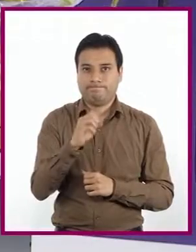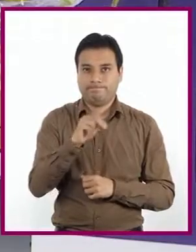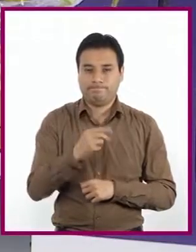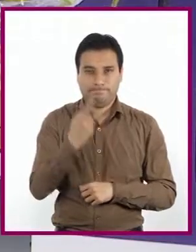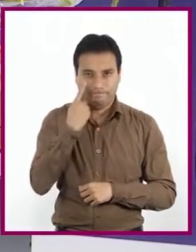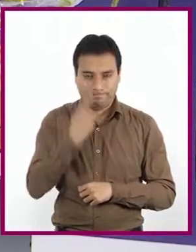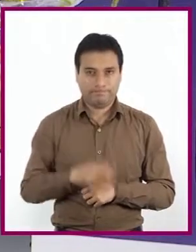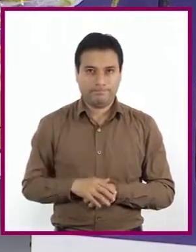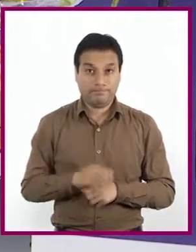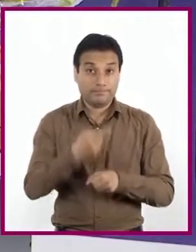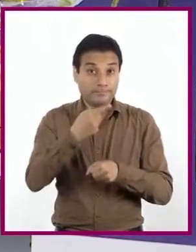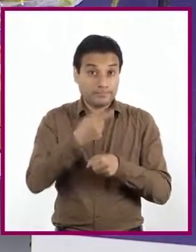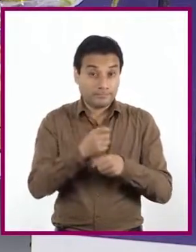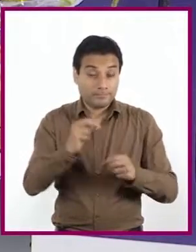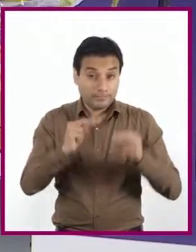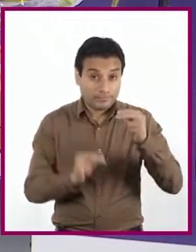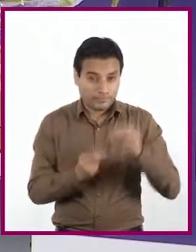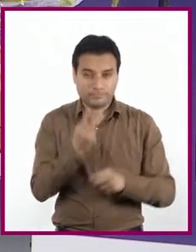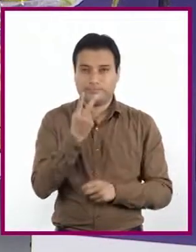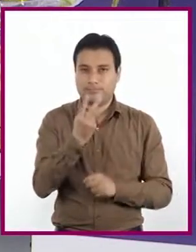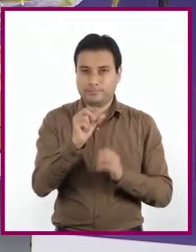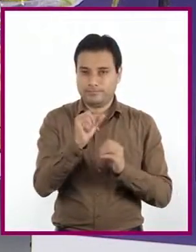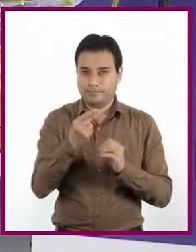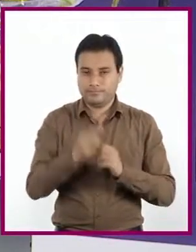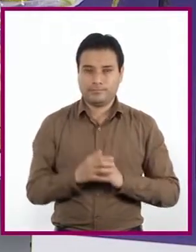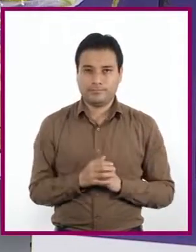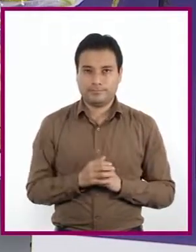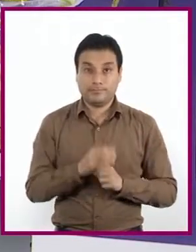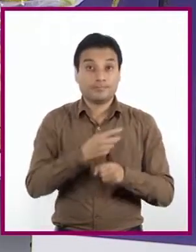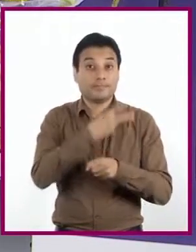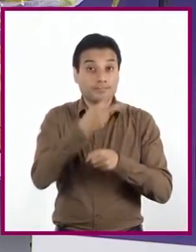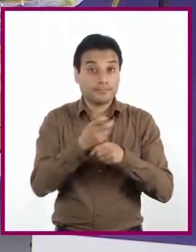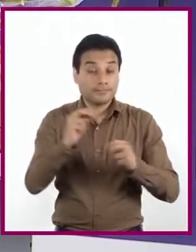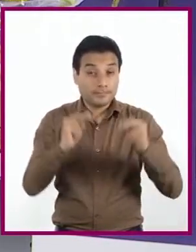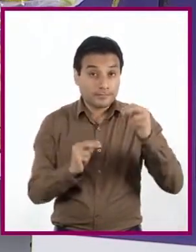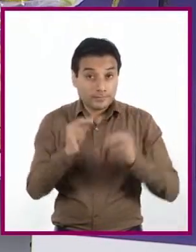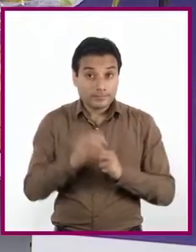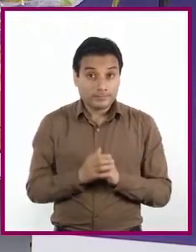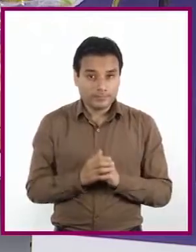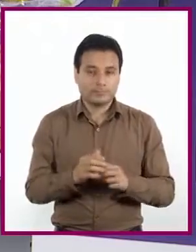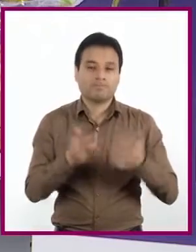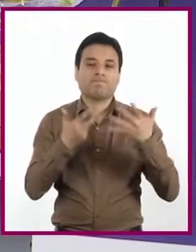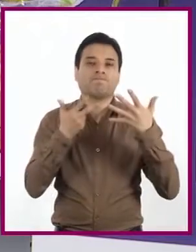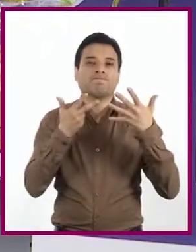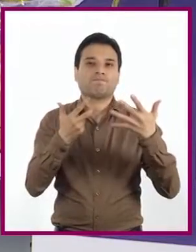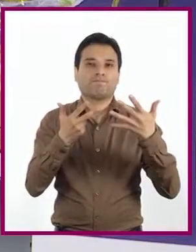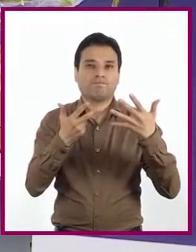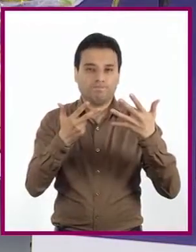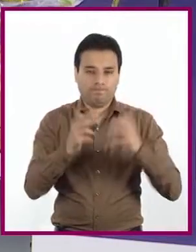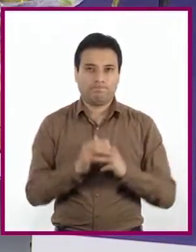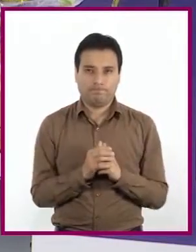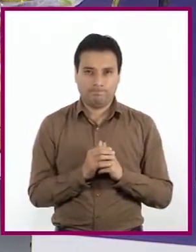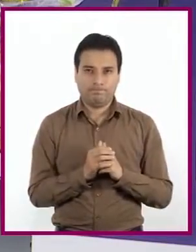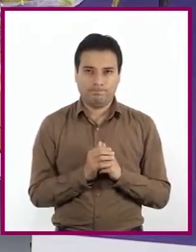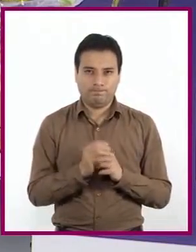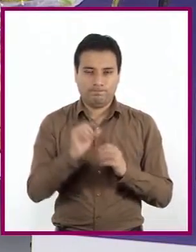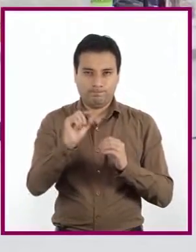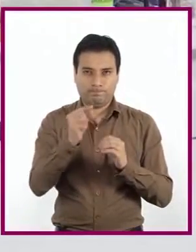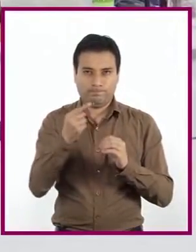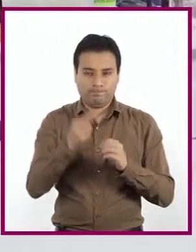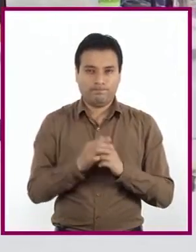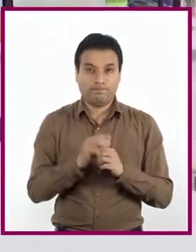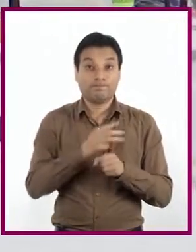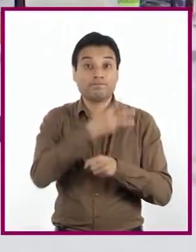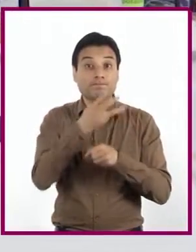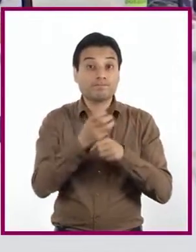2 electrones en la primera órbita, 8 electrones en la segunda órbita y 8 electrones en la